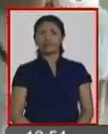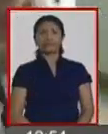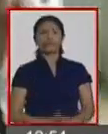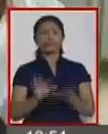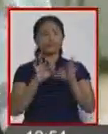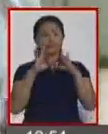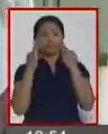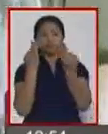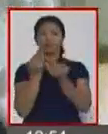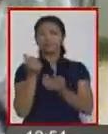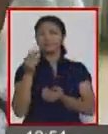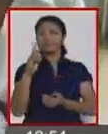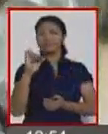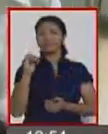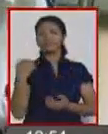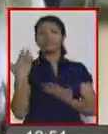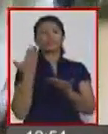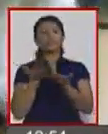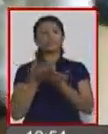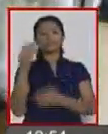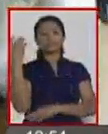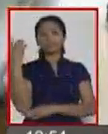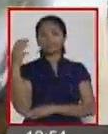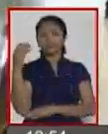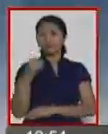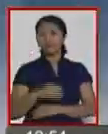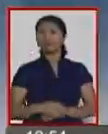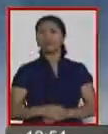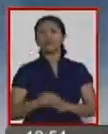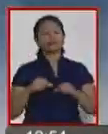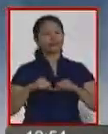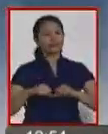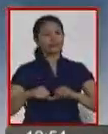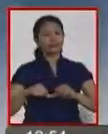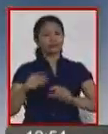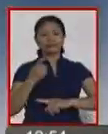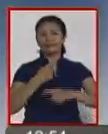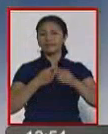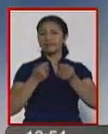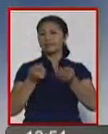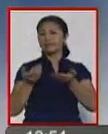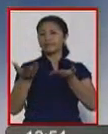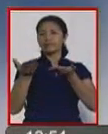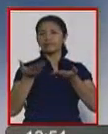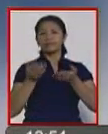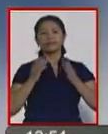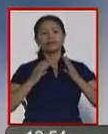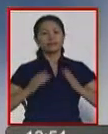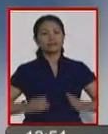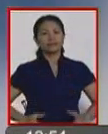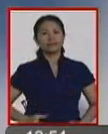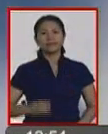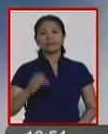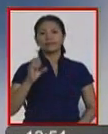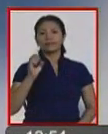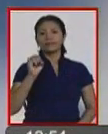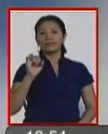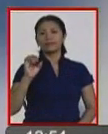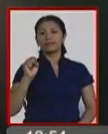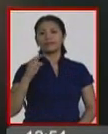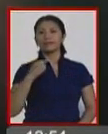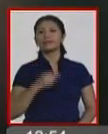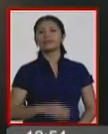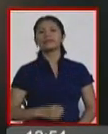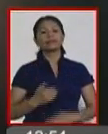La familia Arias, quienes se trasladaron hasta Medellín, Colombia, aún realizan los trámites para repatriar los restos de Cici. Estiman que hasta el